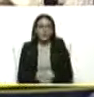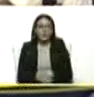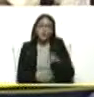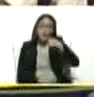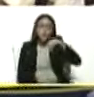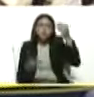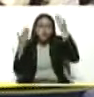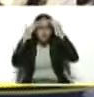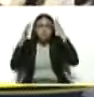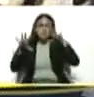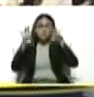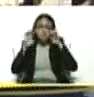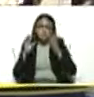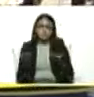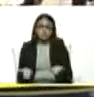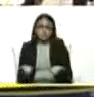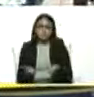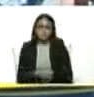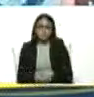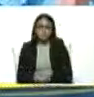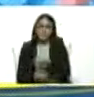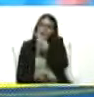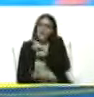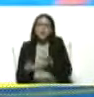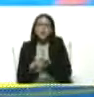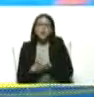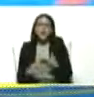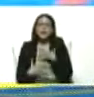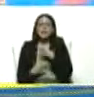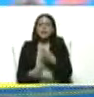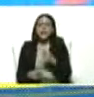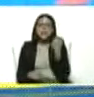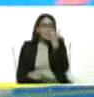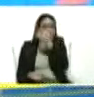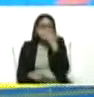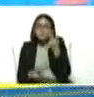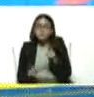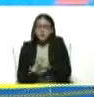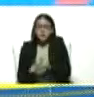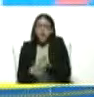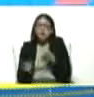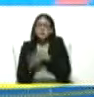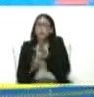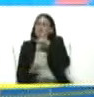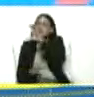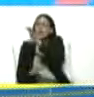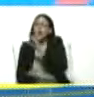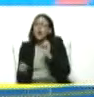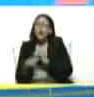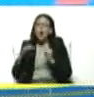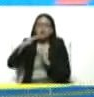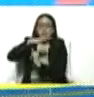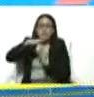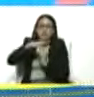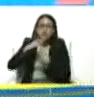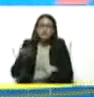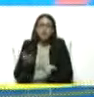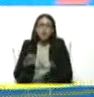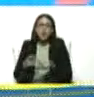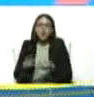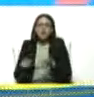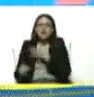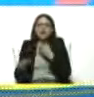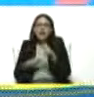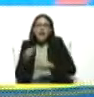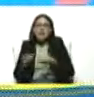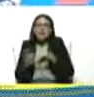No a los, oscuros intereses de mafias que se crean en una región, en una institución, en un